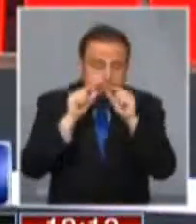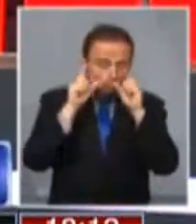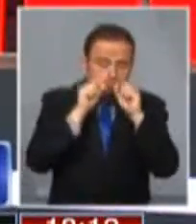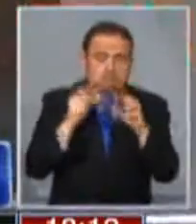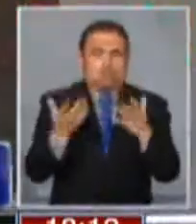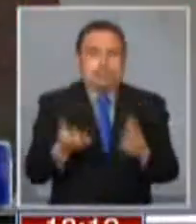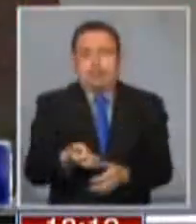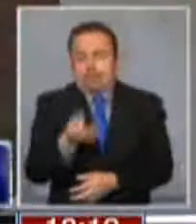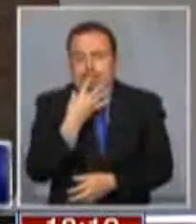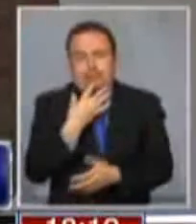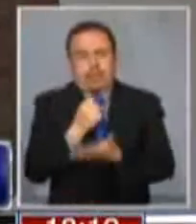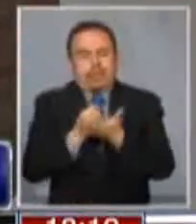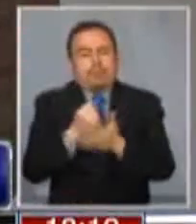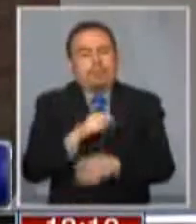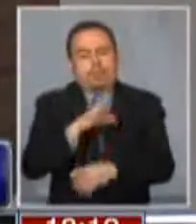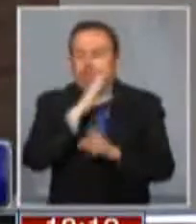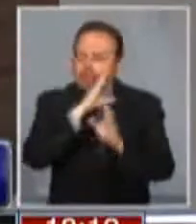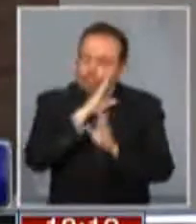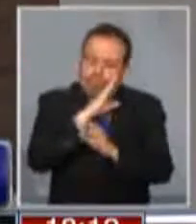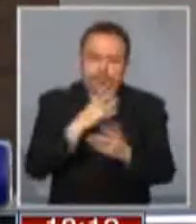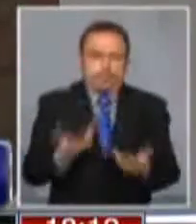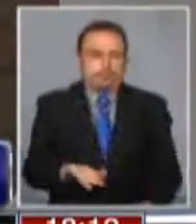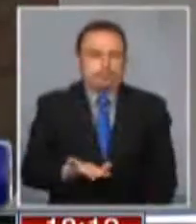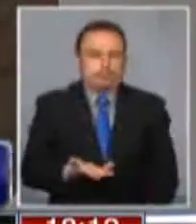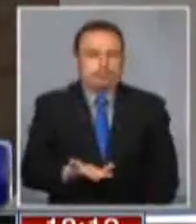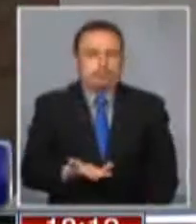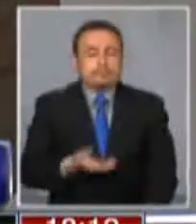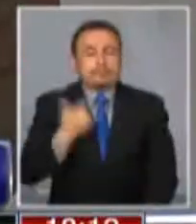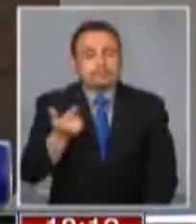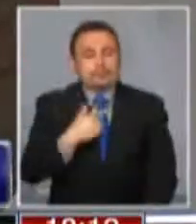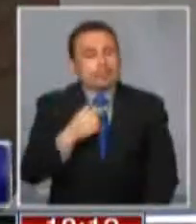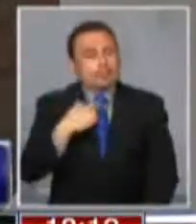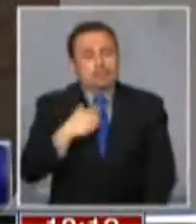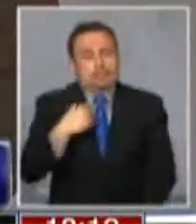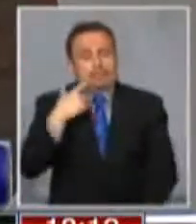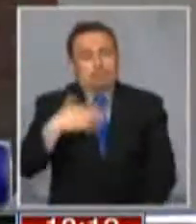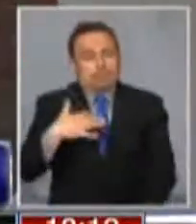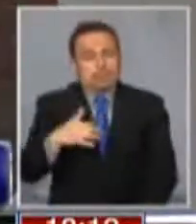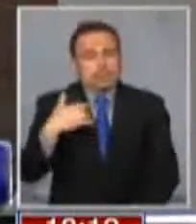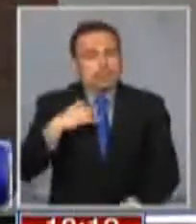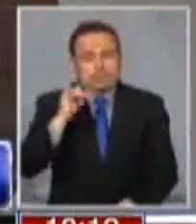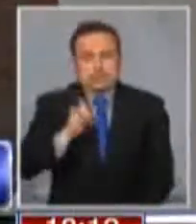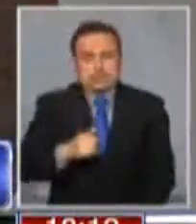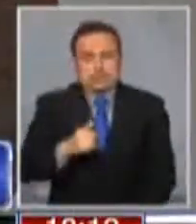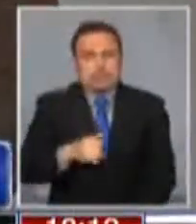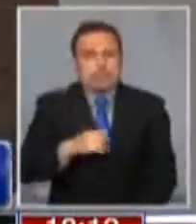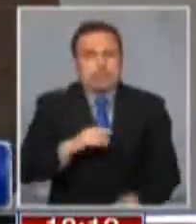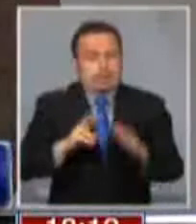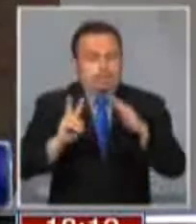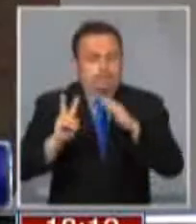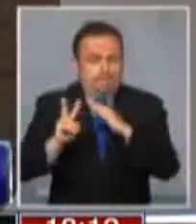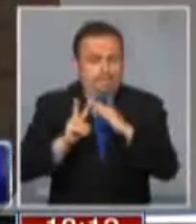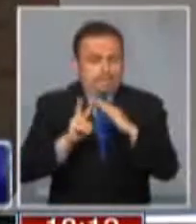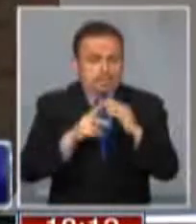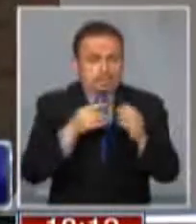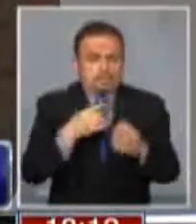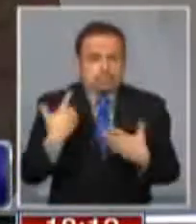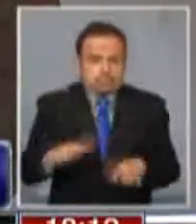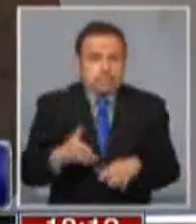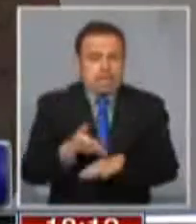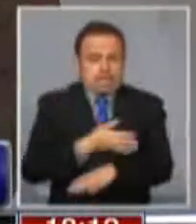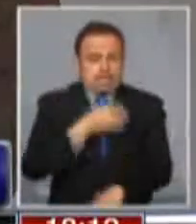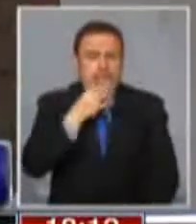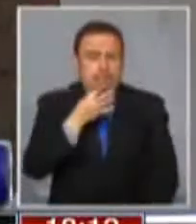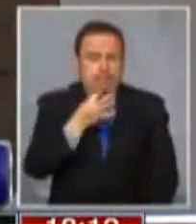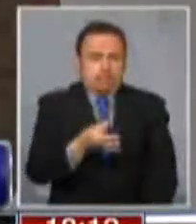vecinos? Eso es importante destacar. Nosotros siempre hemos tenido una relación muy cercana con los vecinos. Yo lo he dicho